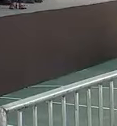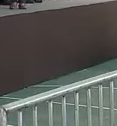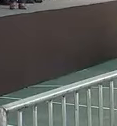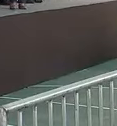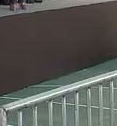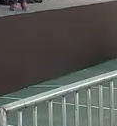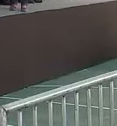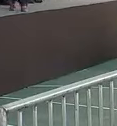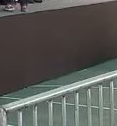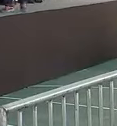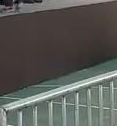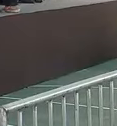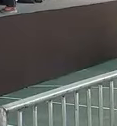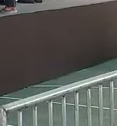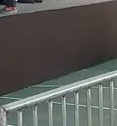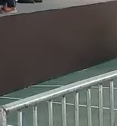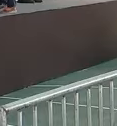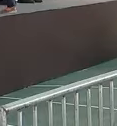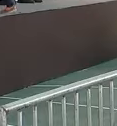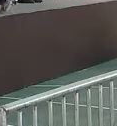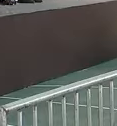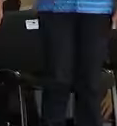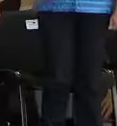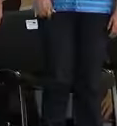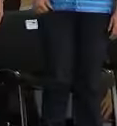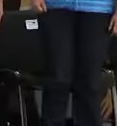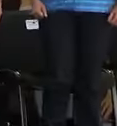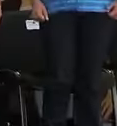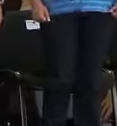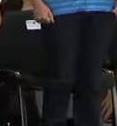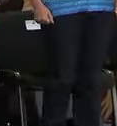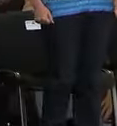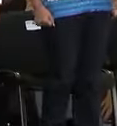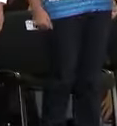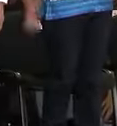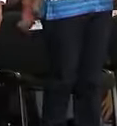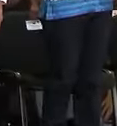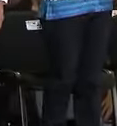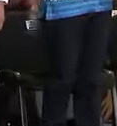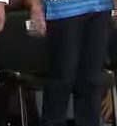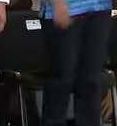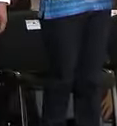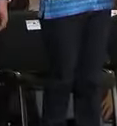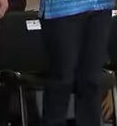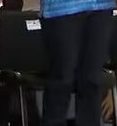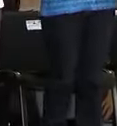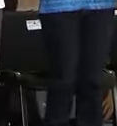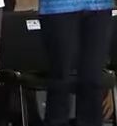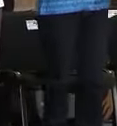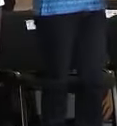El presidente municipal de Santa Cruz Tacagua, Apolonio Miguel Hernández Chávez.